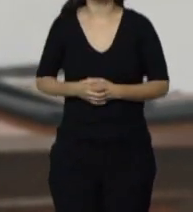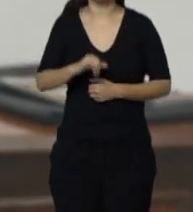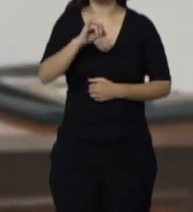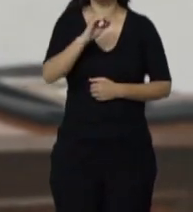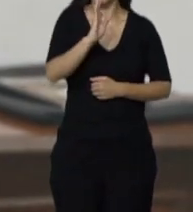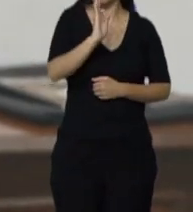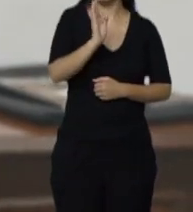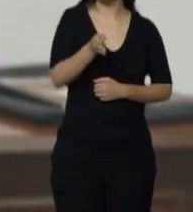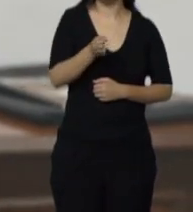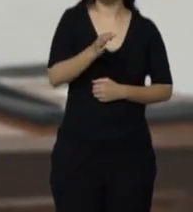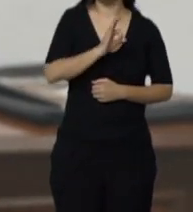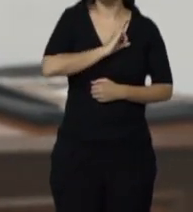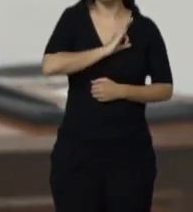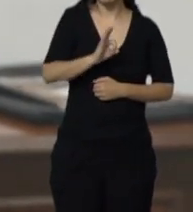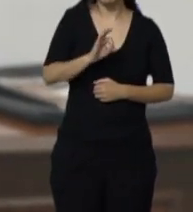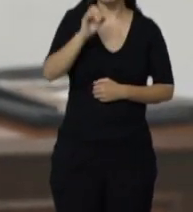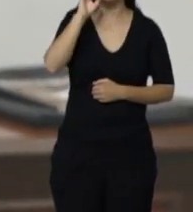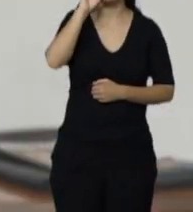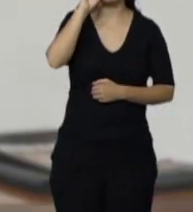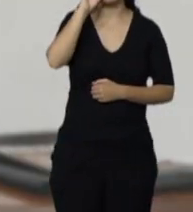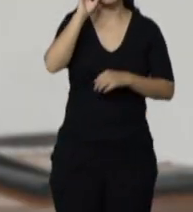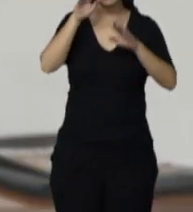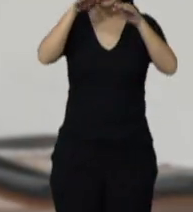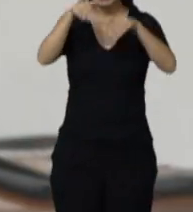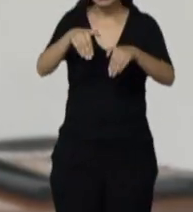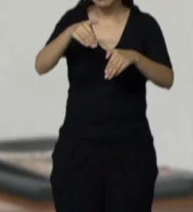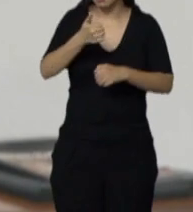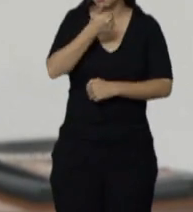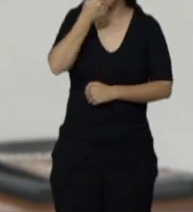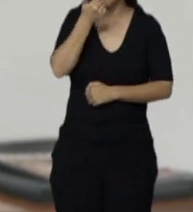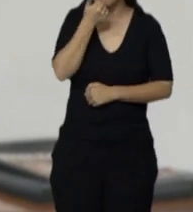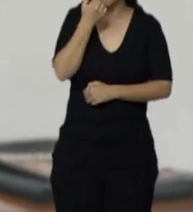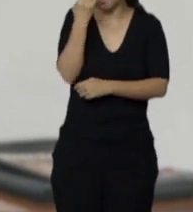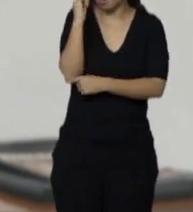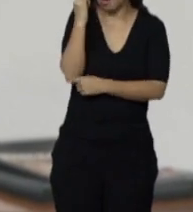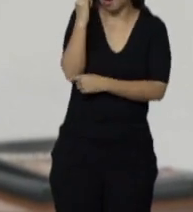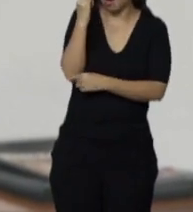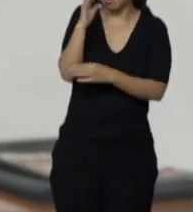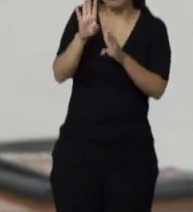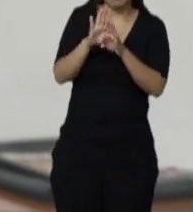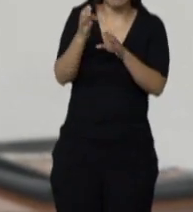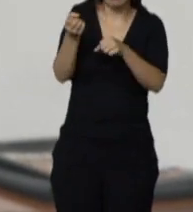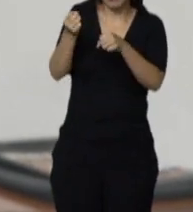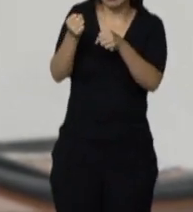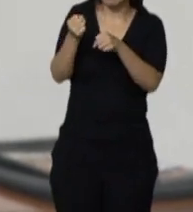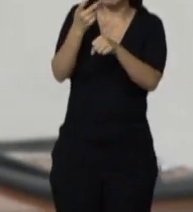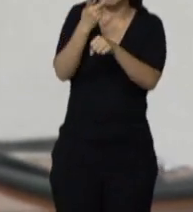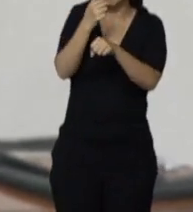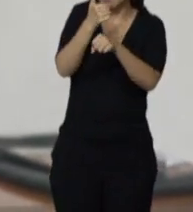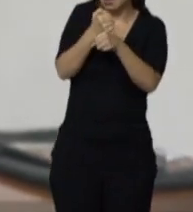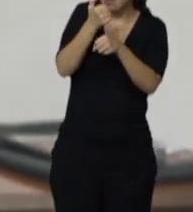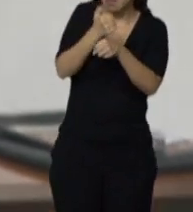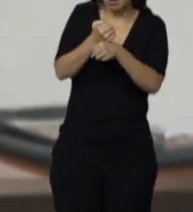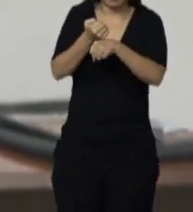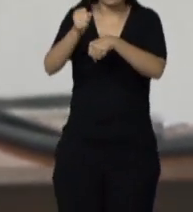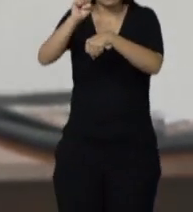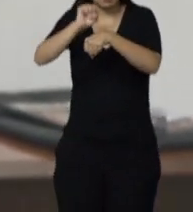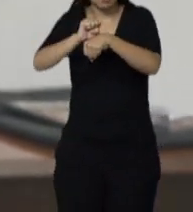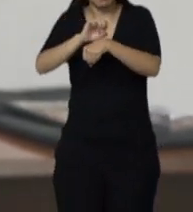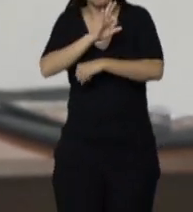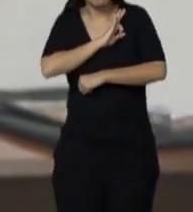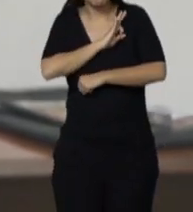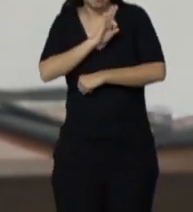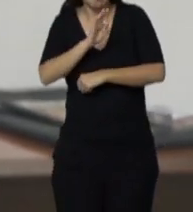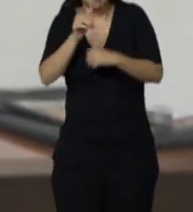de matricular de inscribir esto es desde preescolar hasta secundaria para atender a aquellos